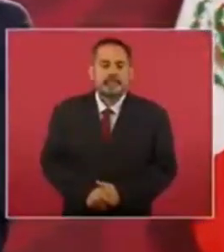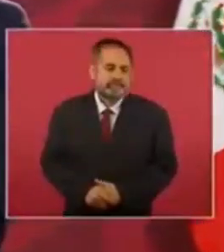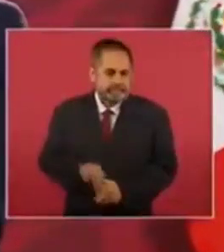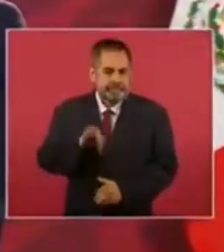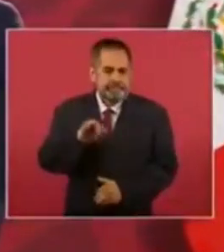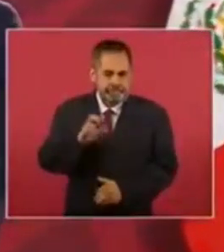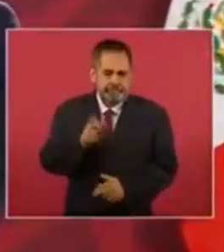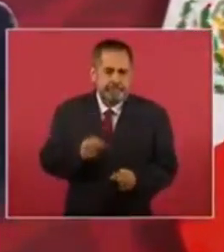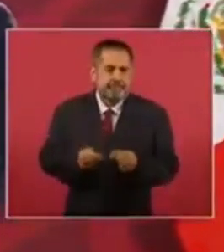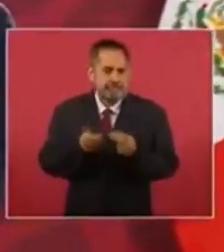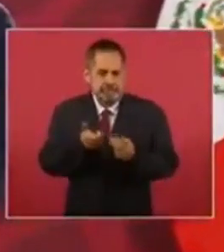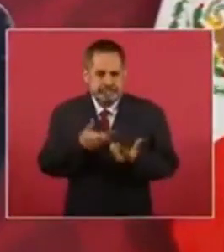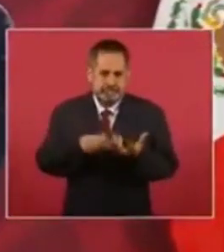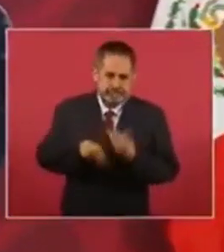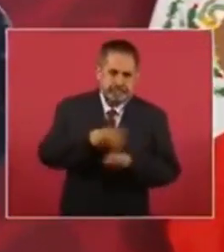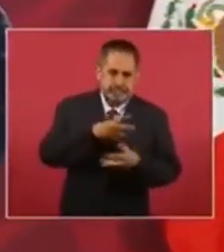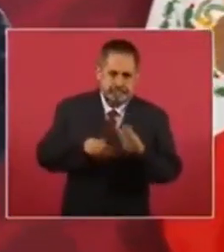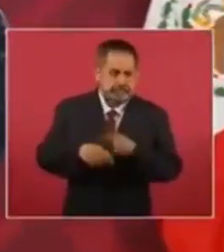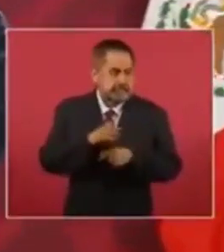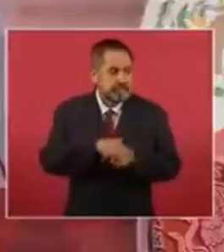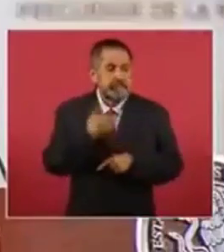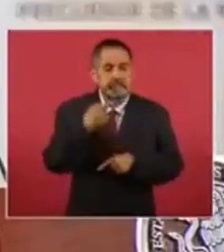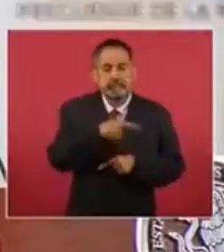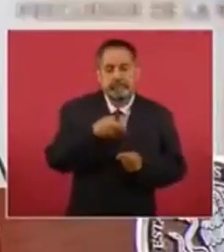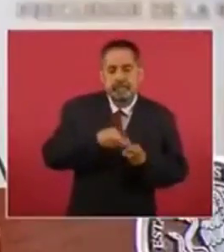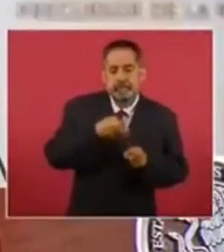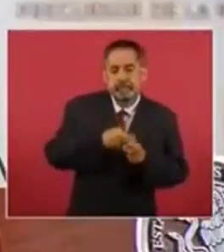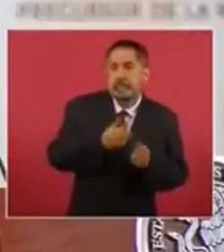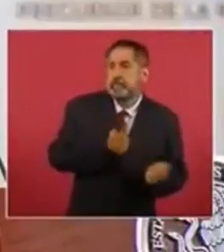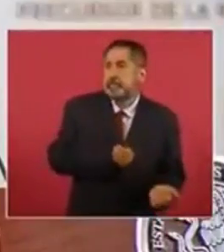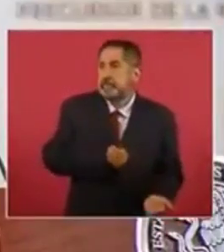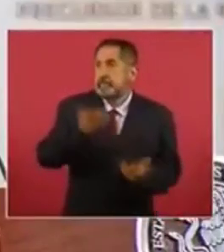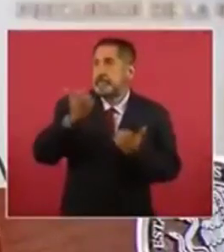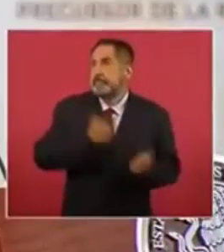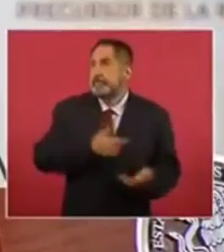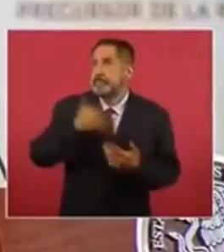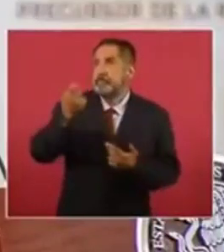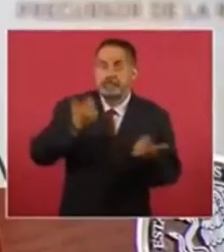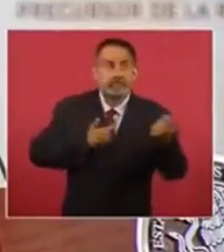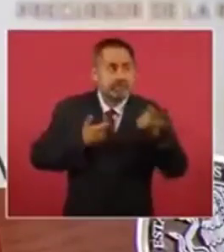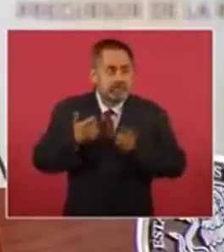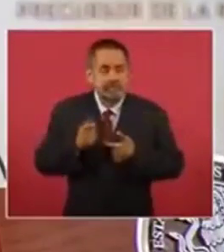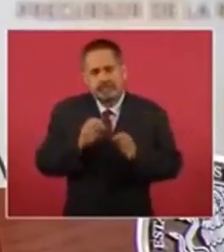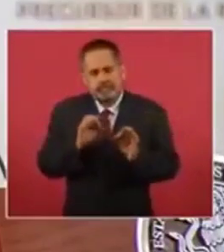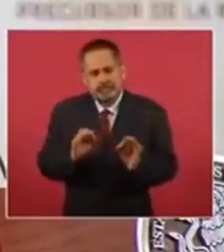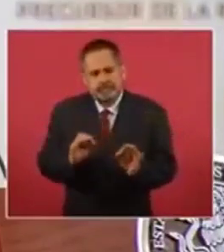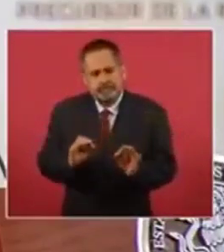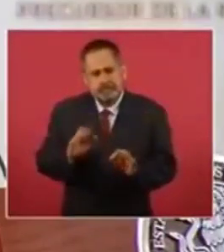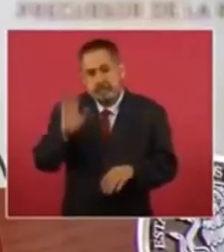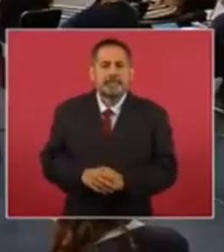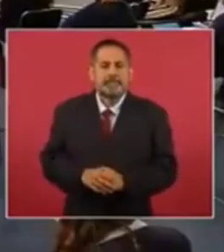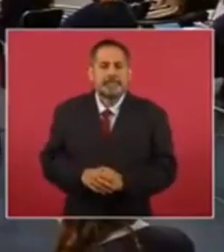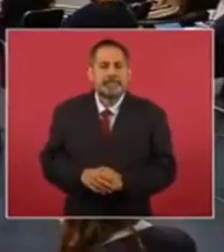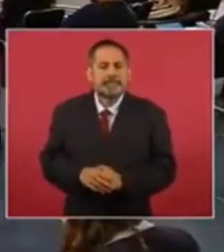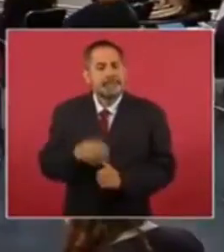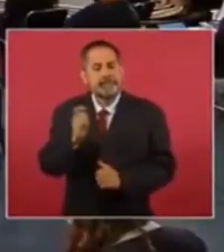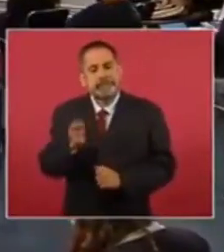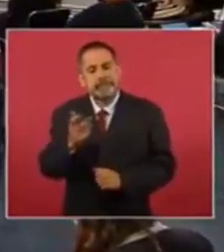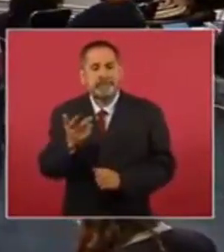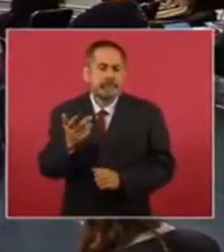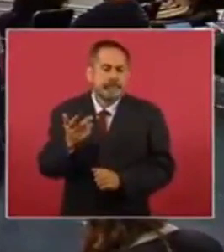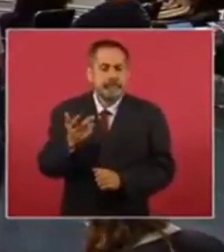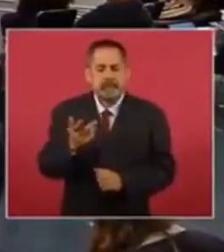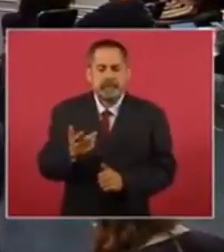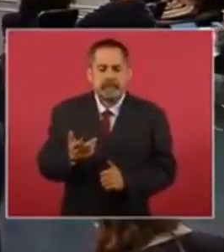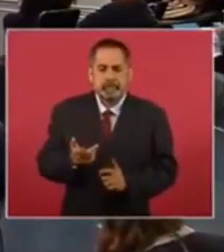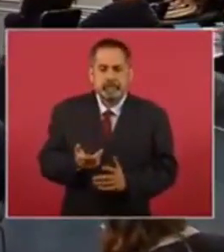divisas, porque se está exportando cerveza. Es de lo que más exporta. No es